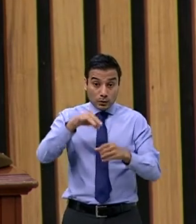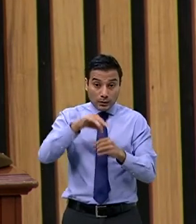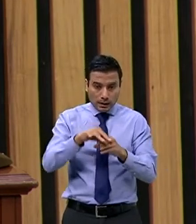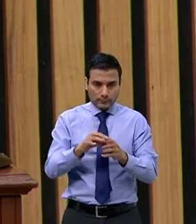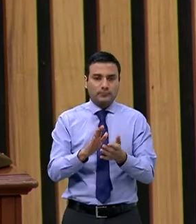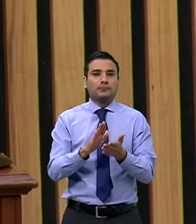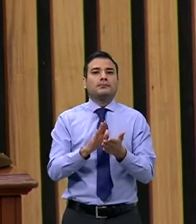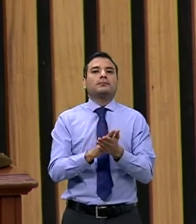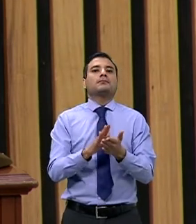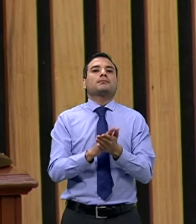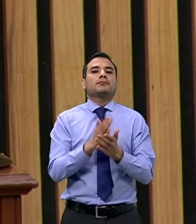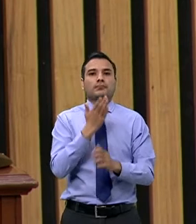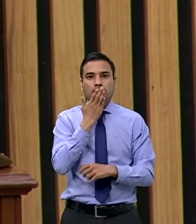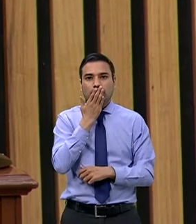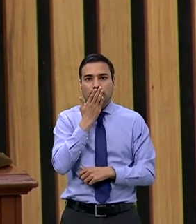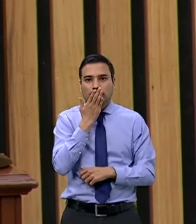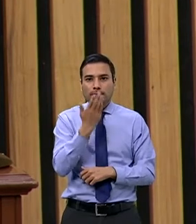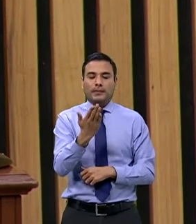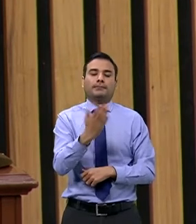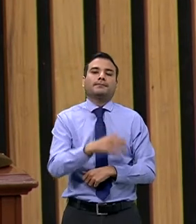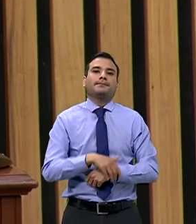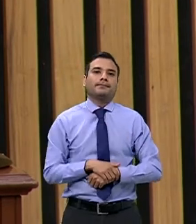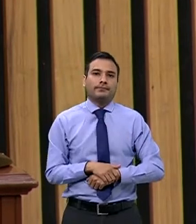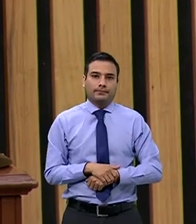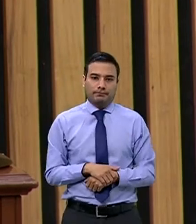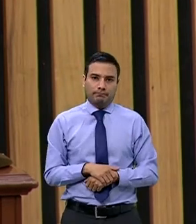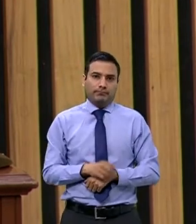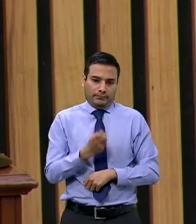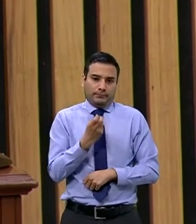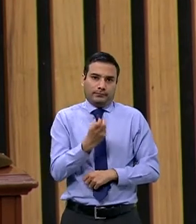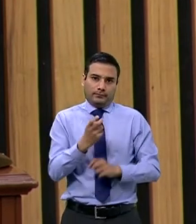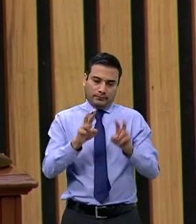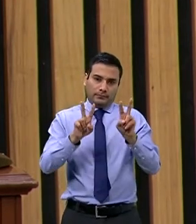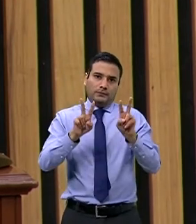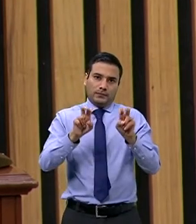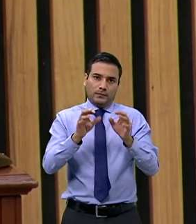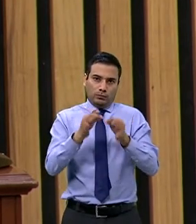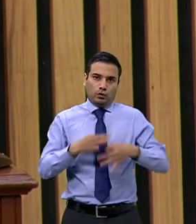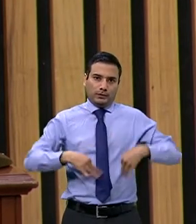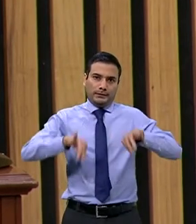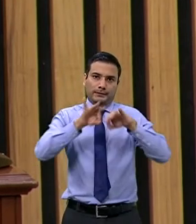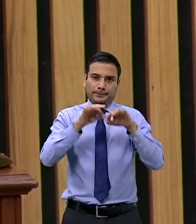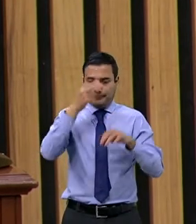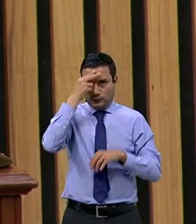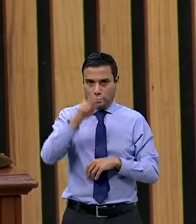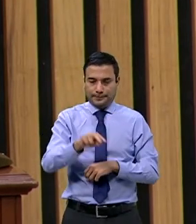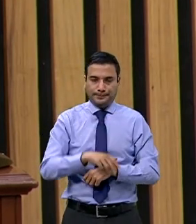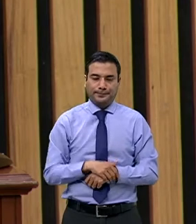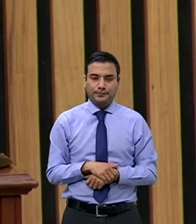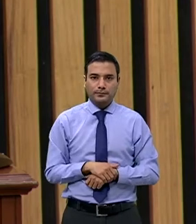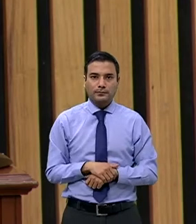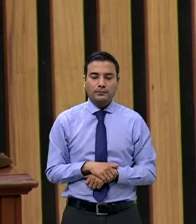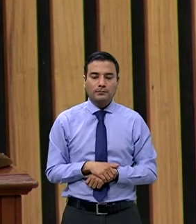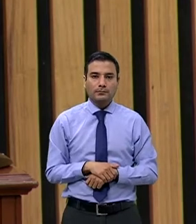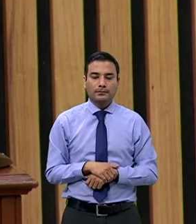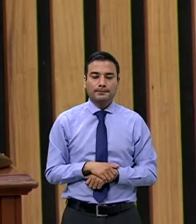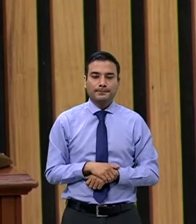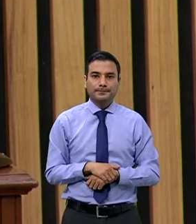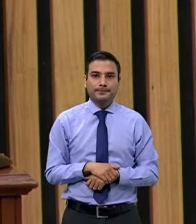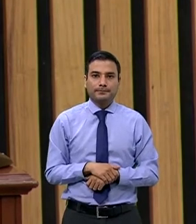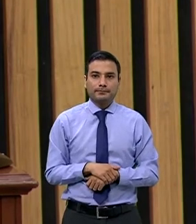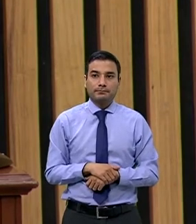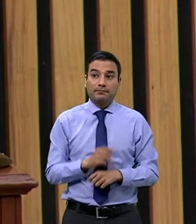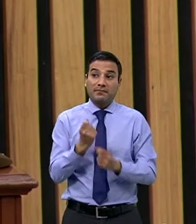a expresar su opinión sobre un tema de trascendencia nacional contrario a lo que